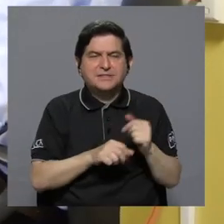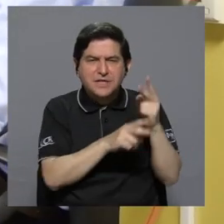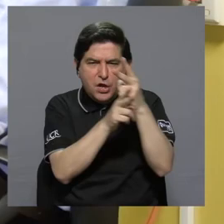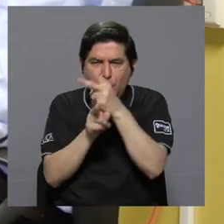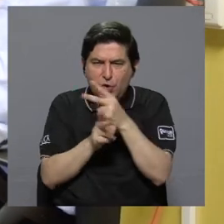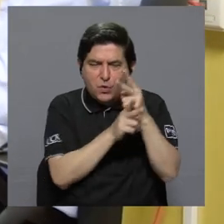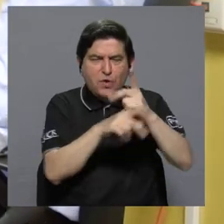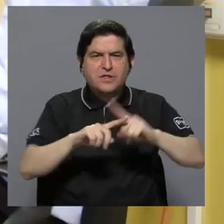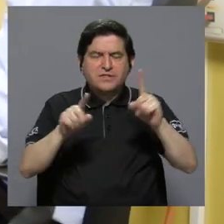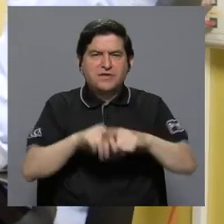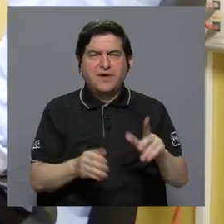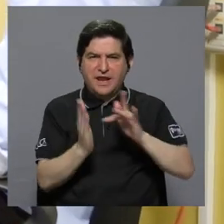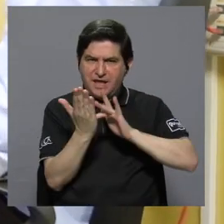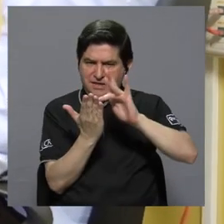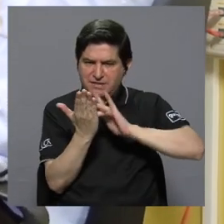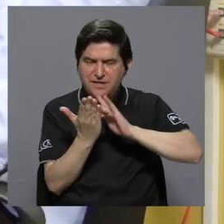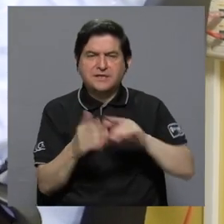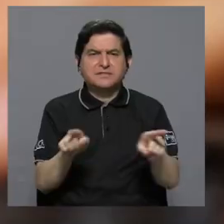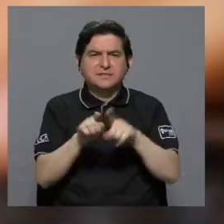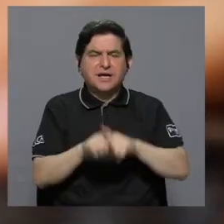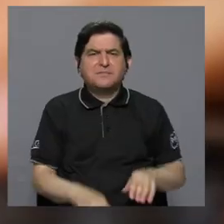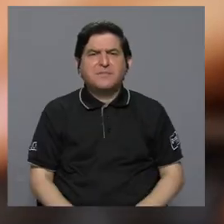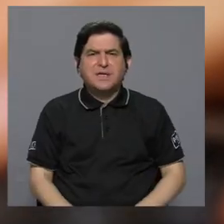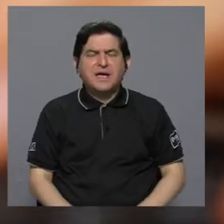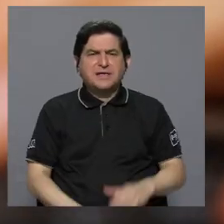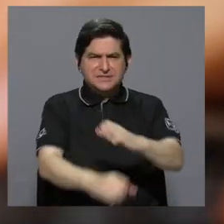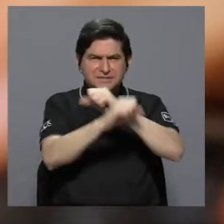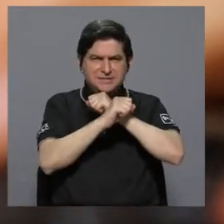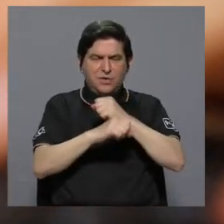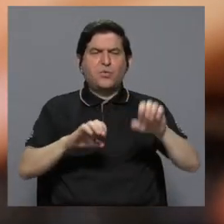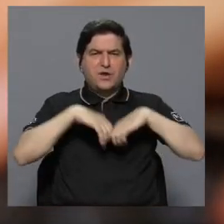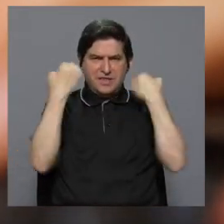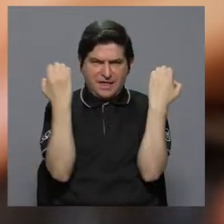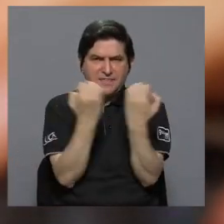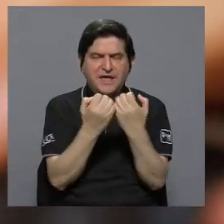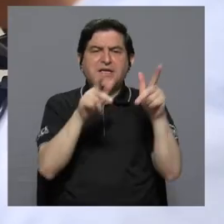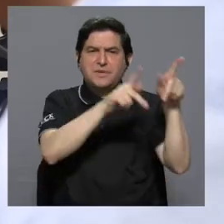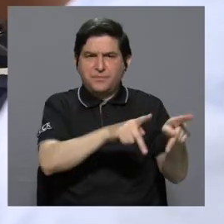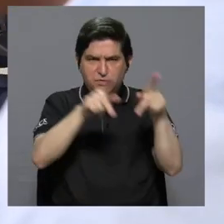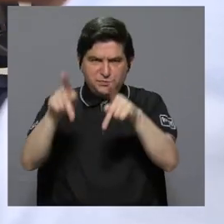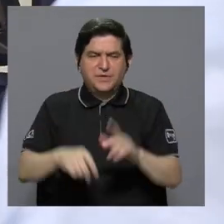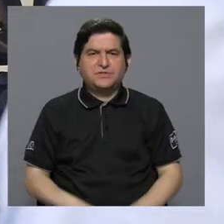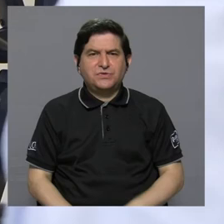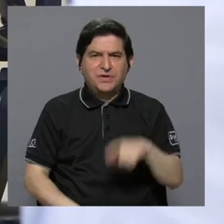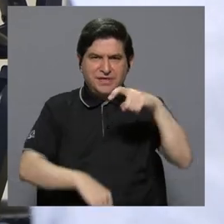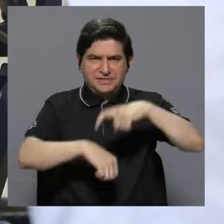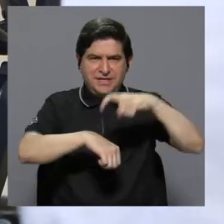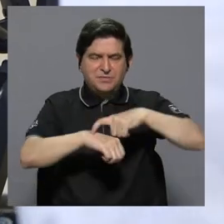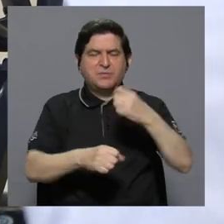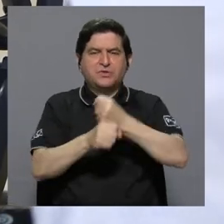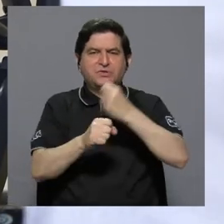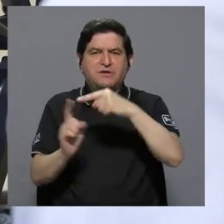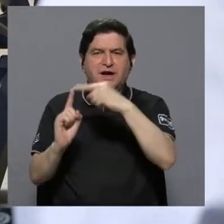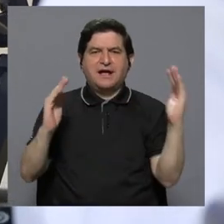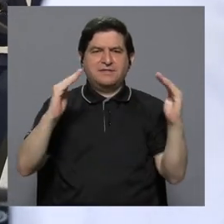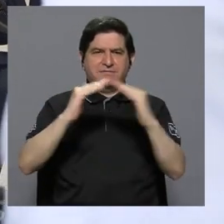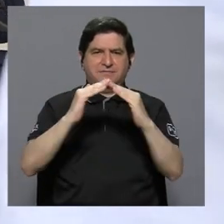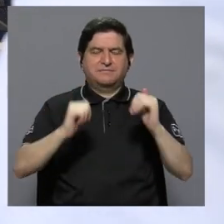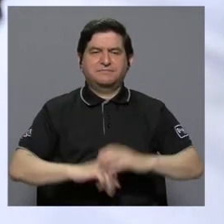monitoreo de los dispositivos y se valida la seguridad de los equipos de las personas que están en teletrabajo.